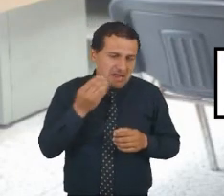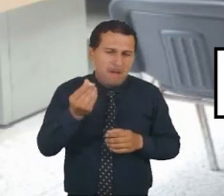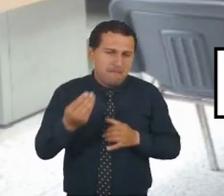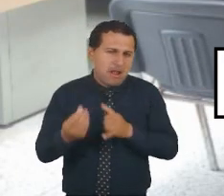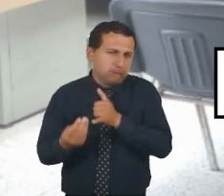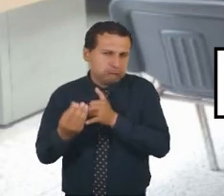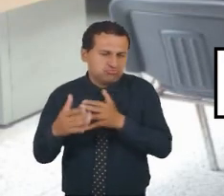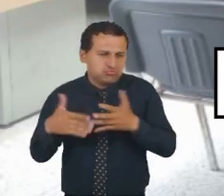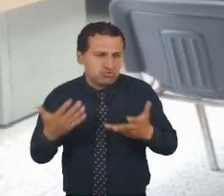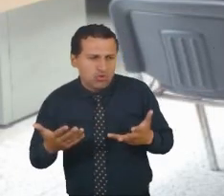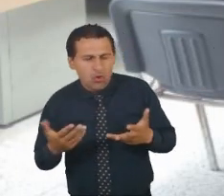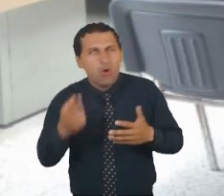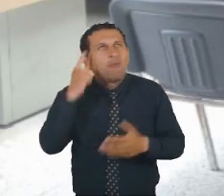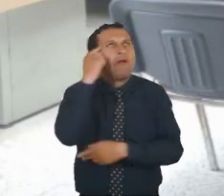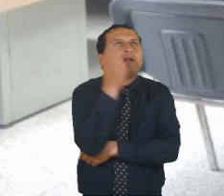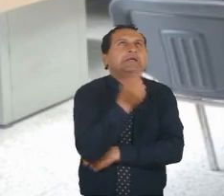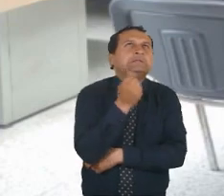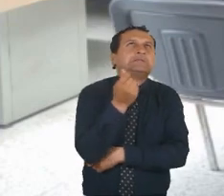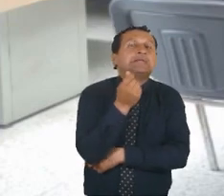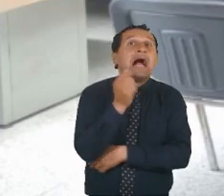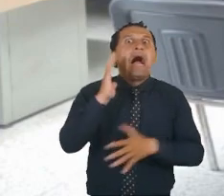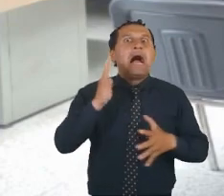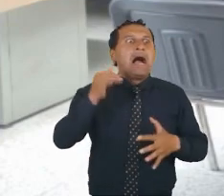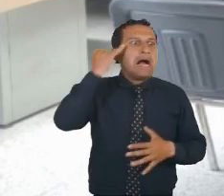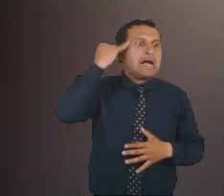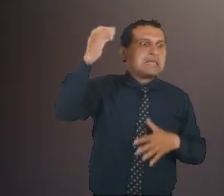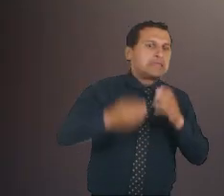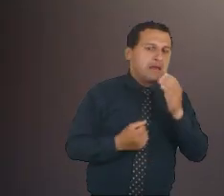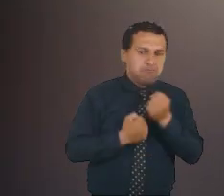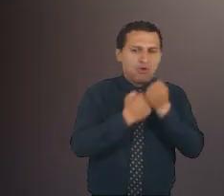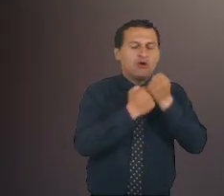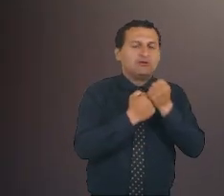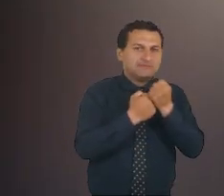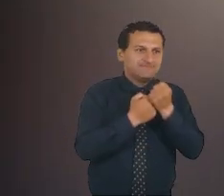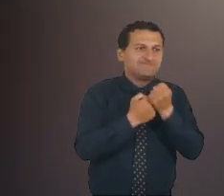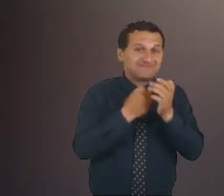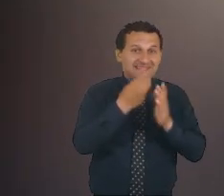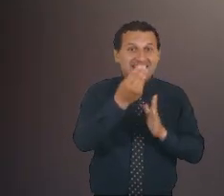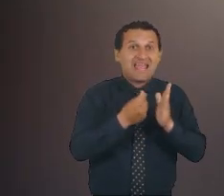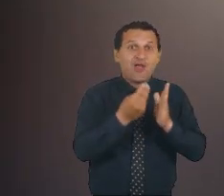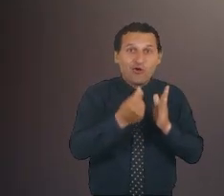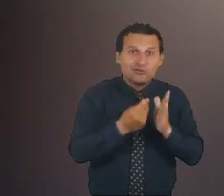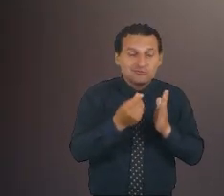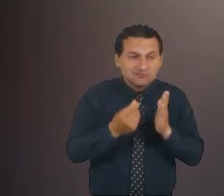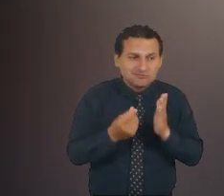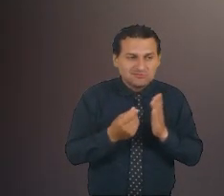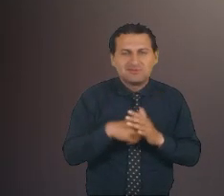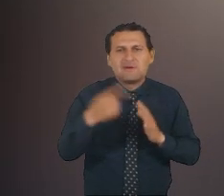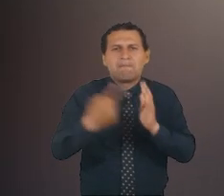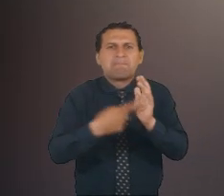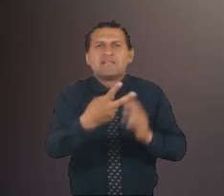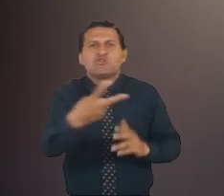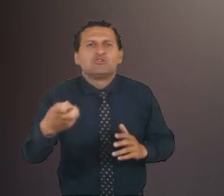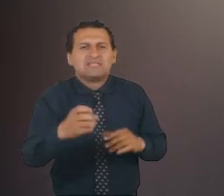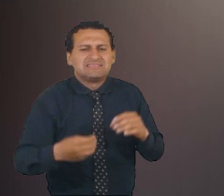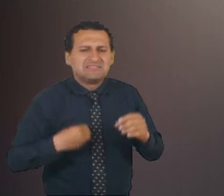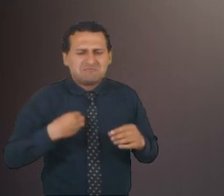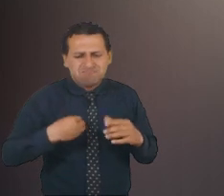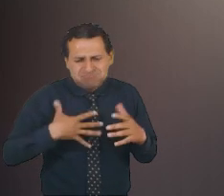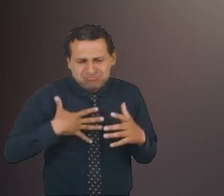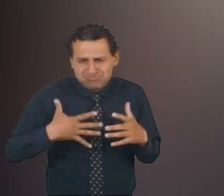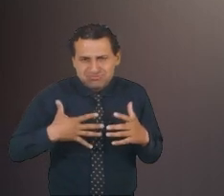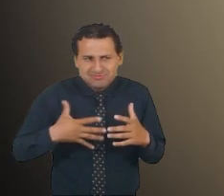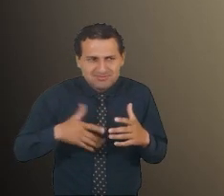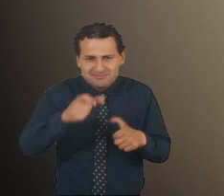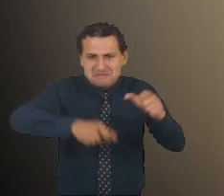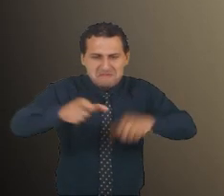alfabetización digital y economía naranja, espacio que fortaleció las ideas de negocio y emprendimientos, beneficiando a más de 1.200